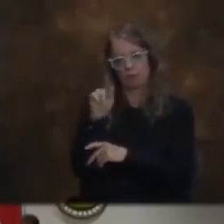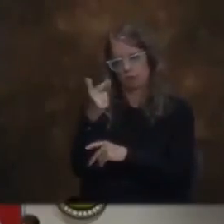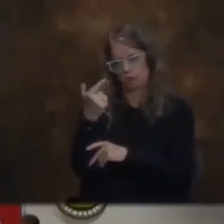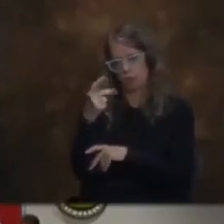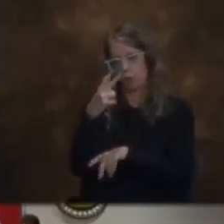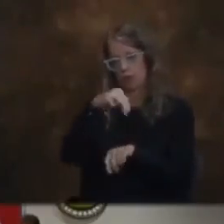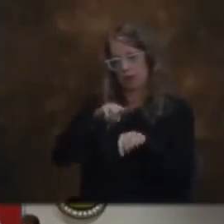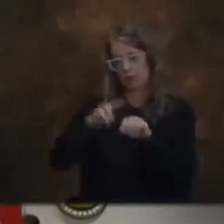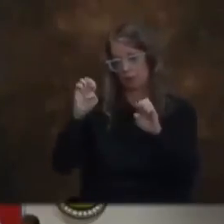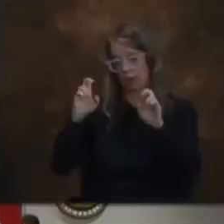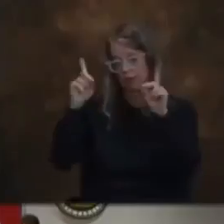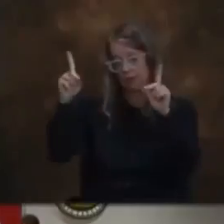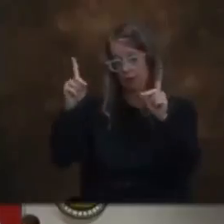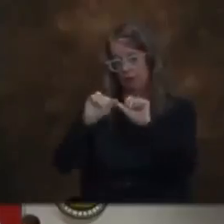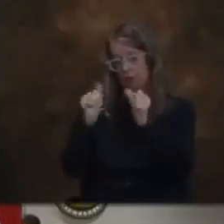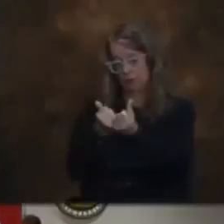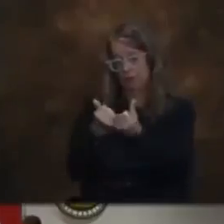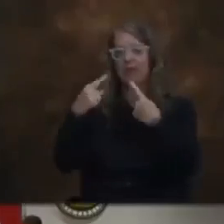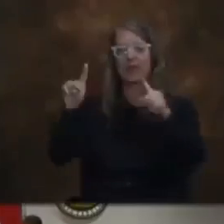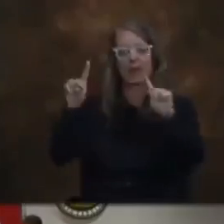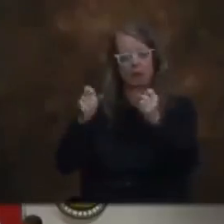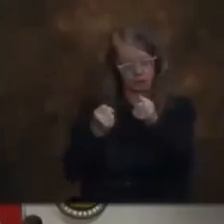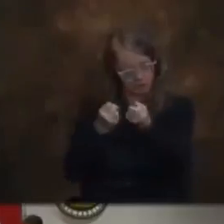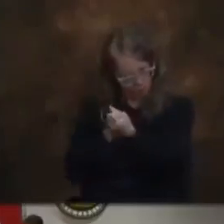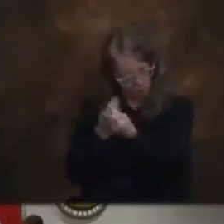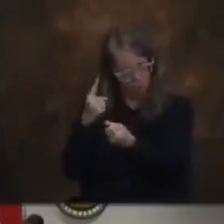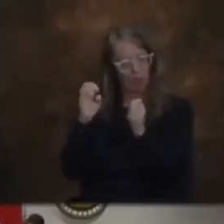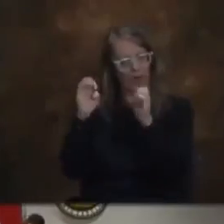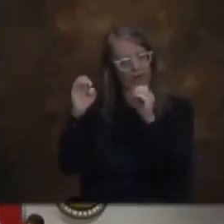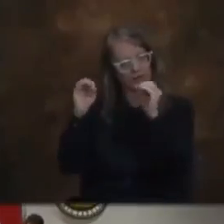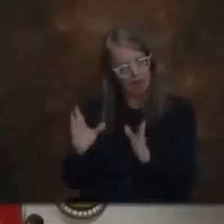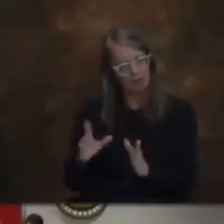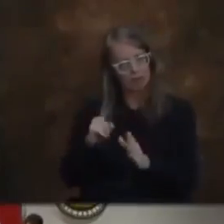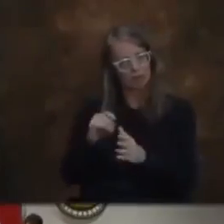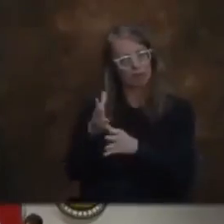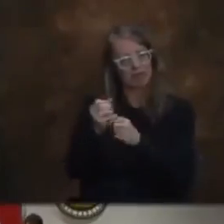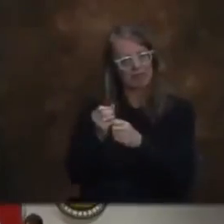pidió que sus educadores se vacunen con la vacuna kobe